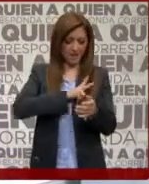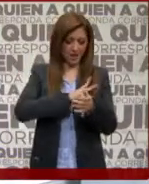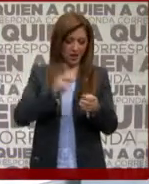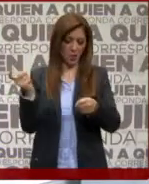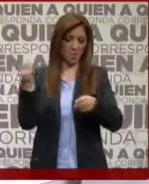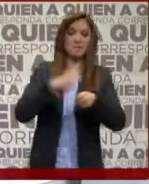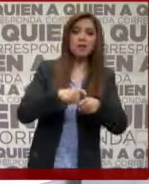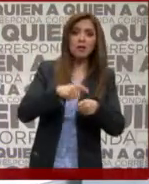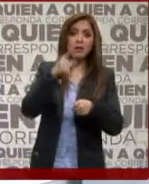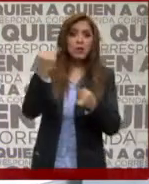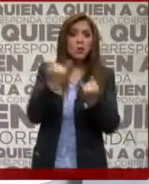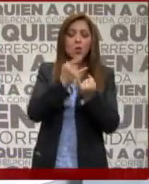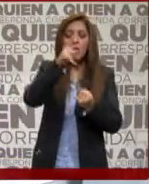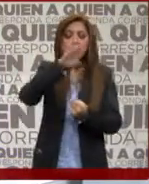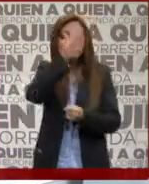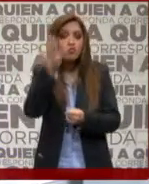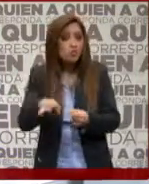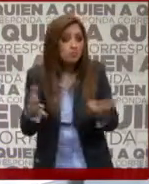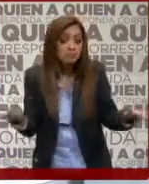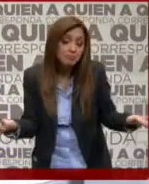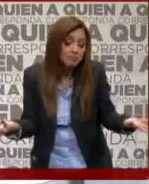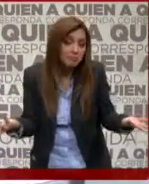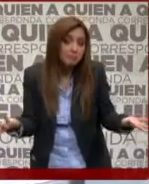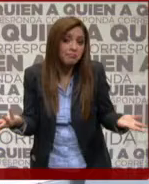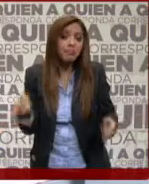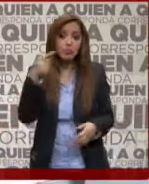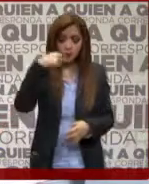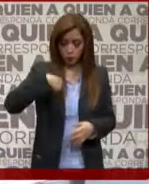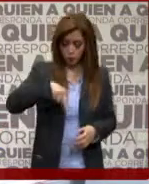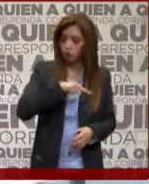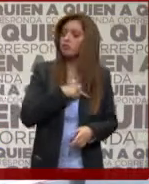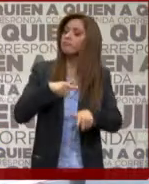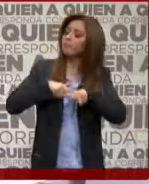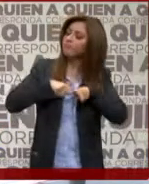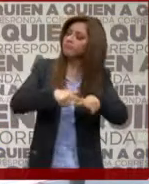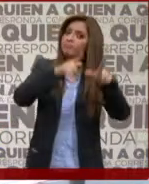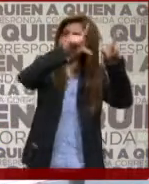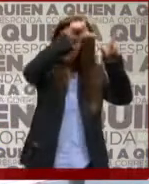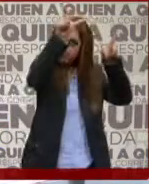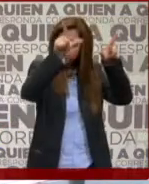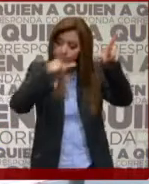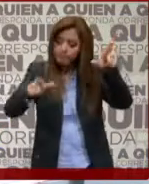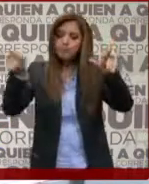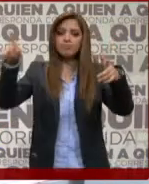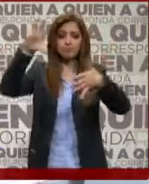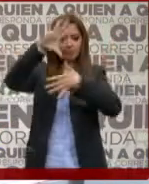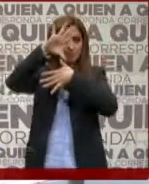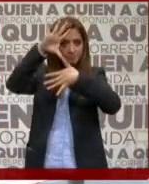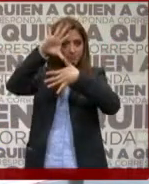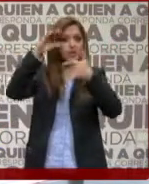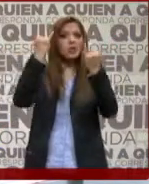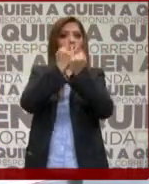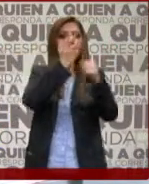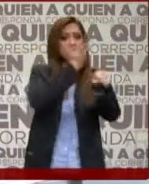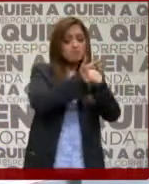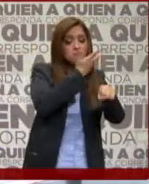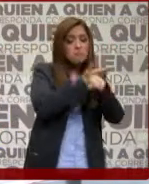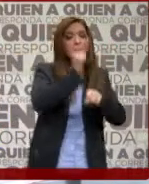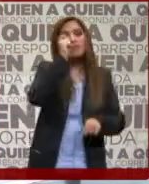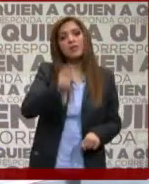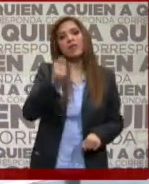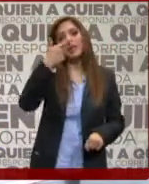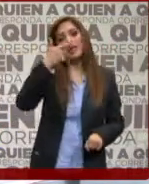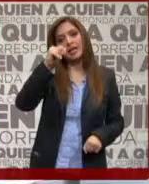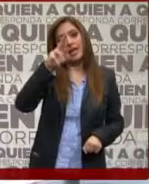picar gracias seguiremos recorriendo la repubblica américa latina y eeuu con la gira vive de fundación azteca y